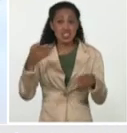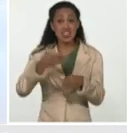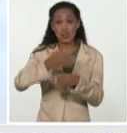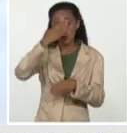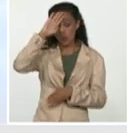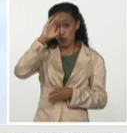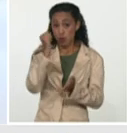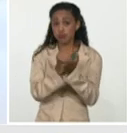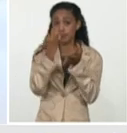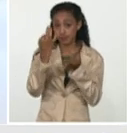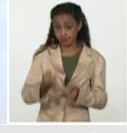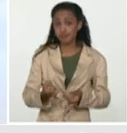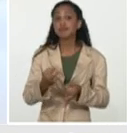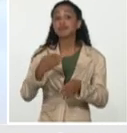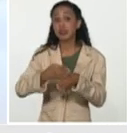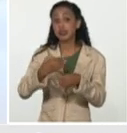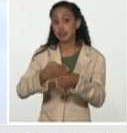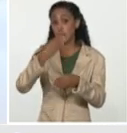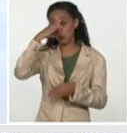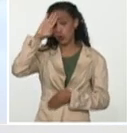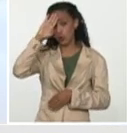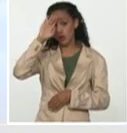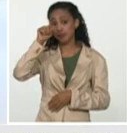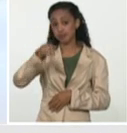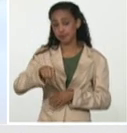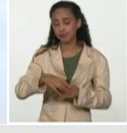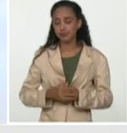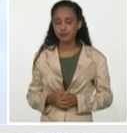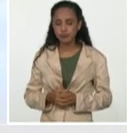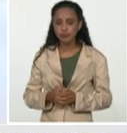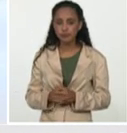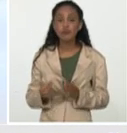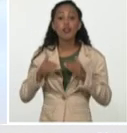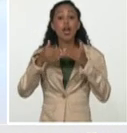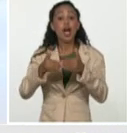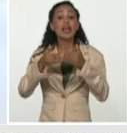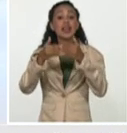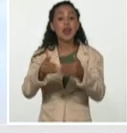confirmados en este territorio. Granma 38,